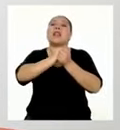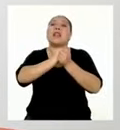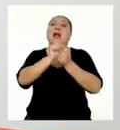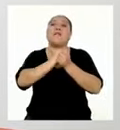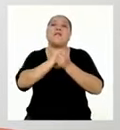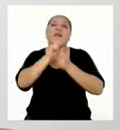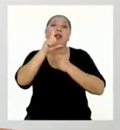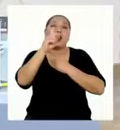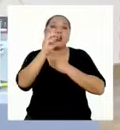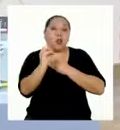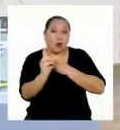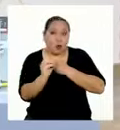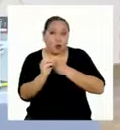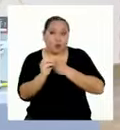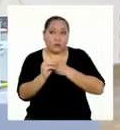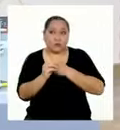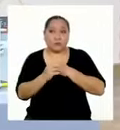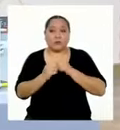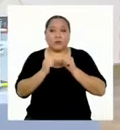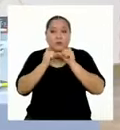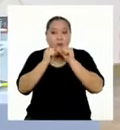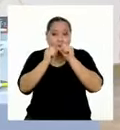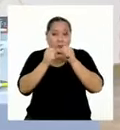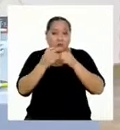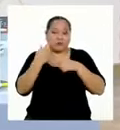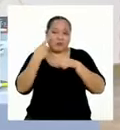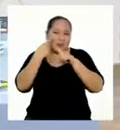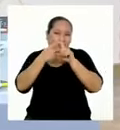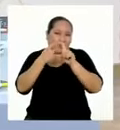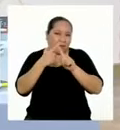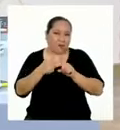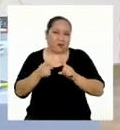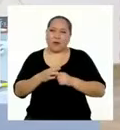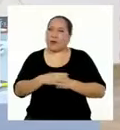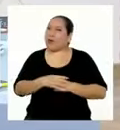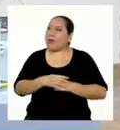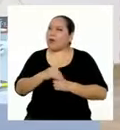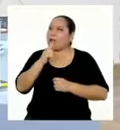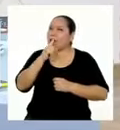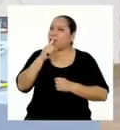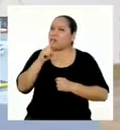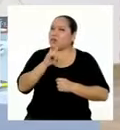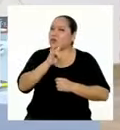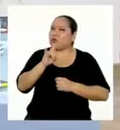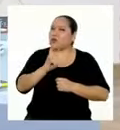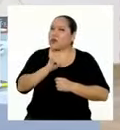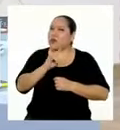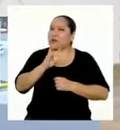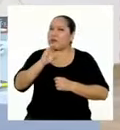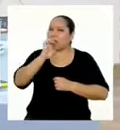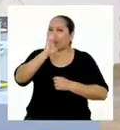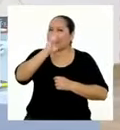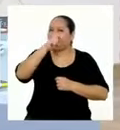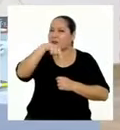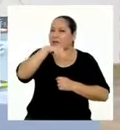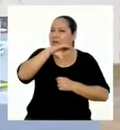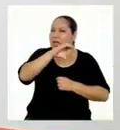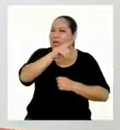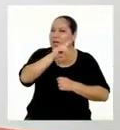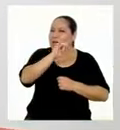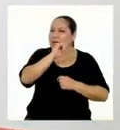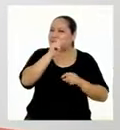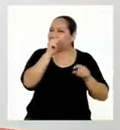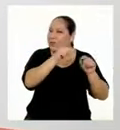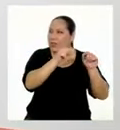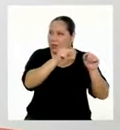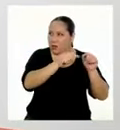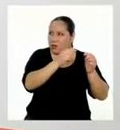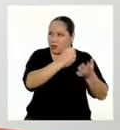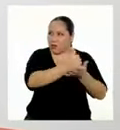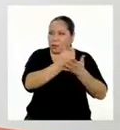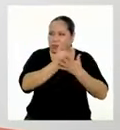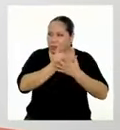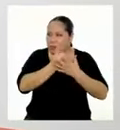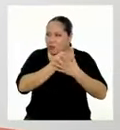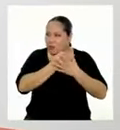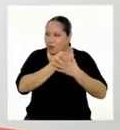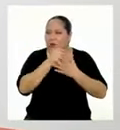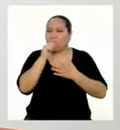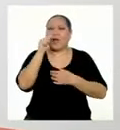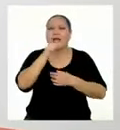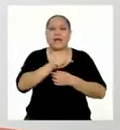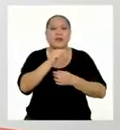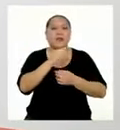manténnos, etc. ¿Eso significa que deberíamos usar los pronombres enclíticos para nuestros acuerdos? Nos ayudarán